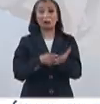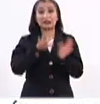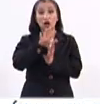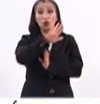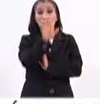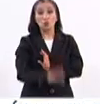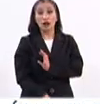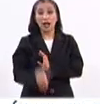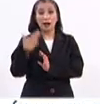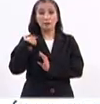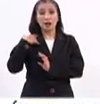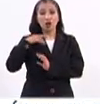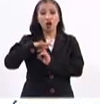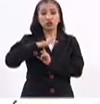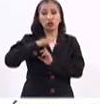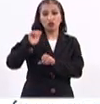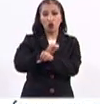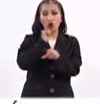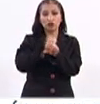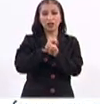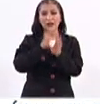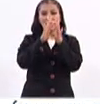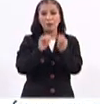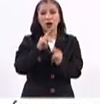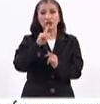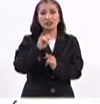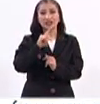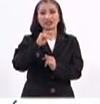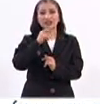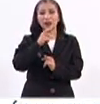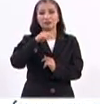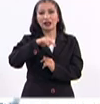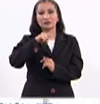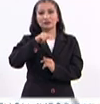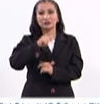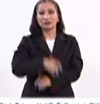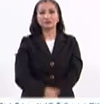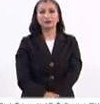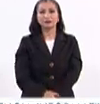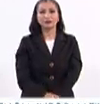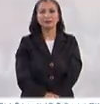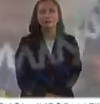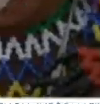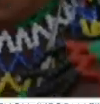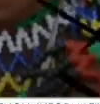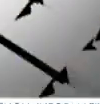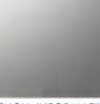En 2005 muere el piloto de automovilismo francés Maurice Trintignant.